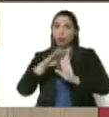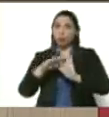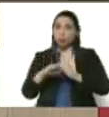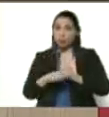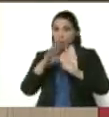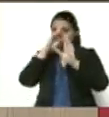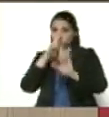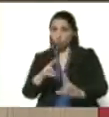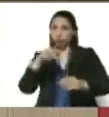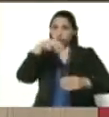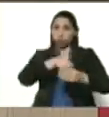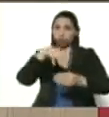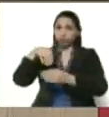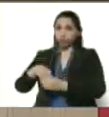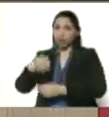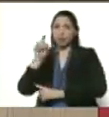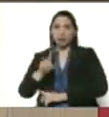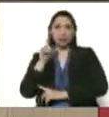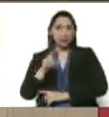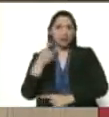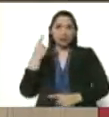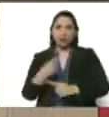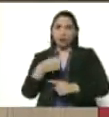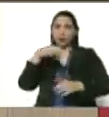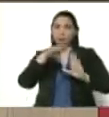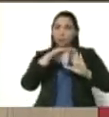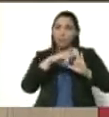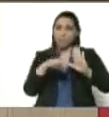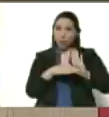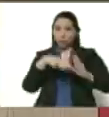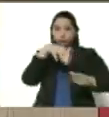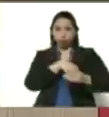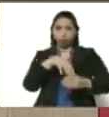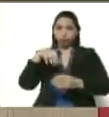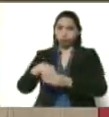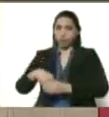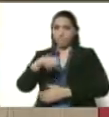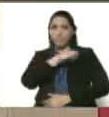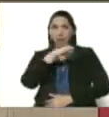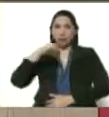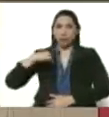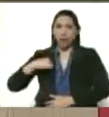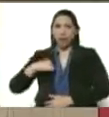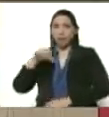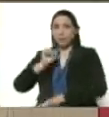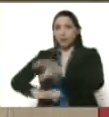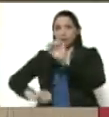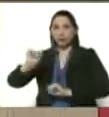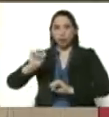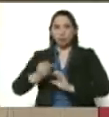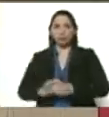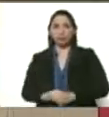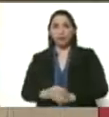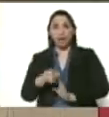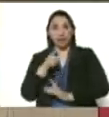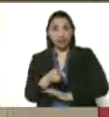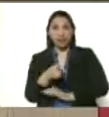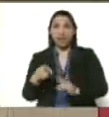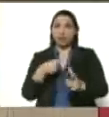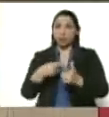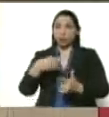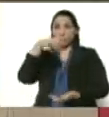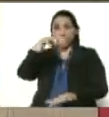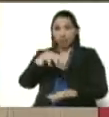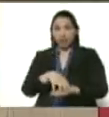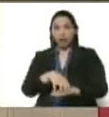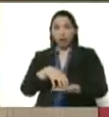de la cuarentena, la necesidad del cumplimiento de las medidas personales de prevención. Allí entonces en el estado de